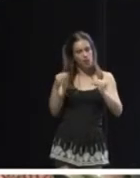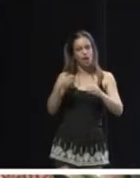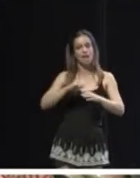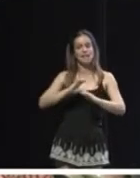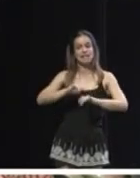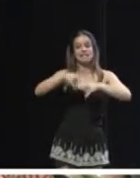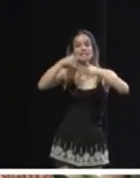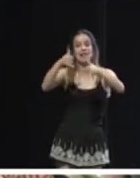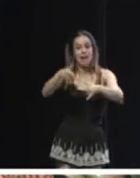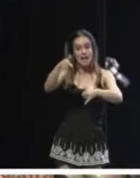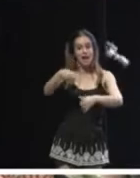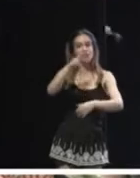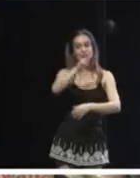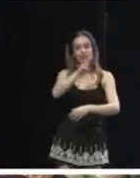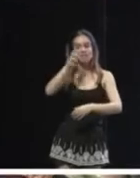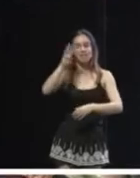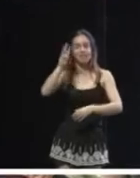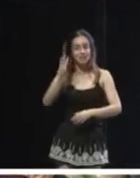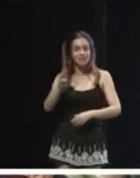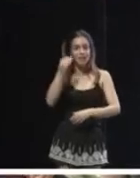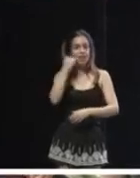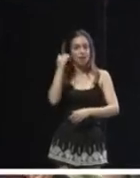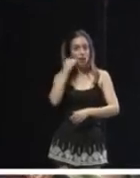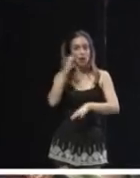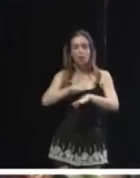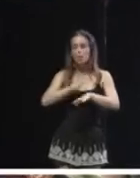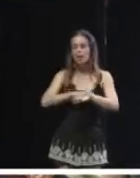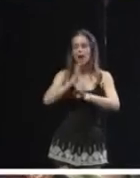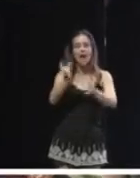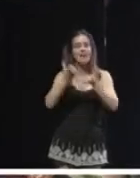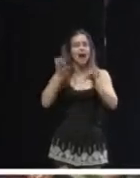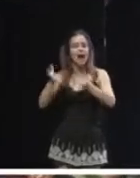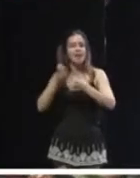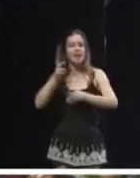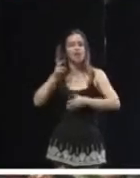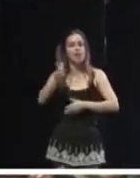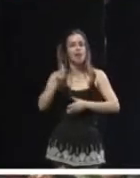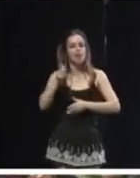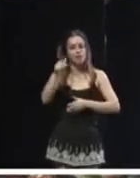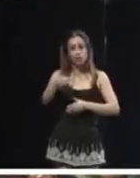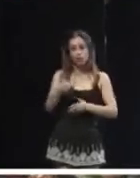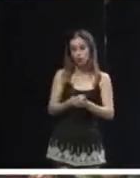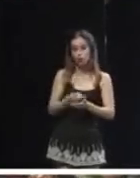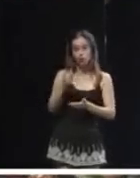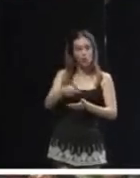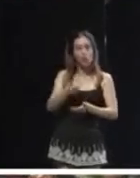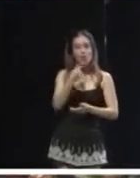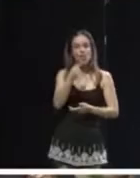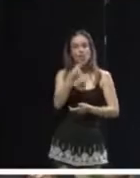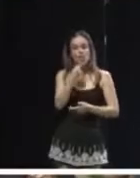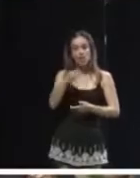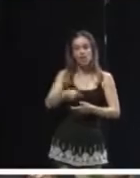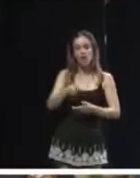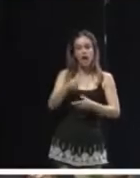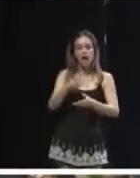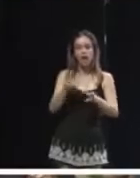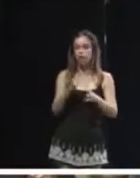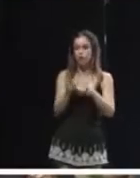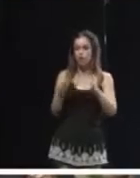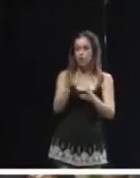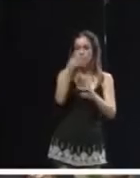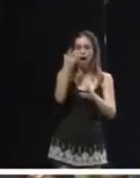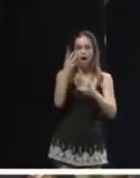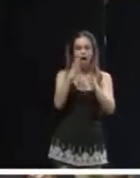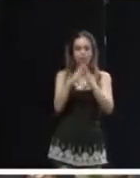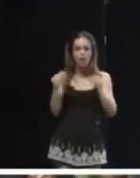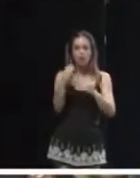que sigamos ganando derechos, para decirle a la juventud andaluza que va a poder tener un trabajo digno, que va a poder seguir